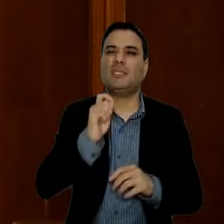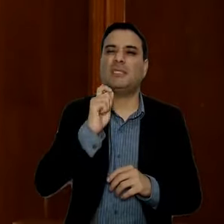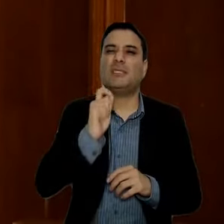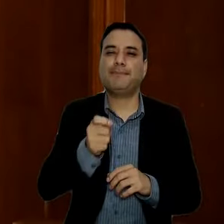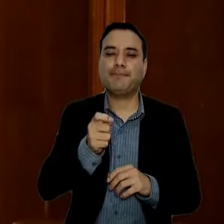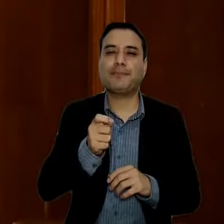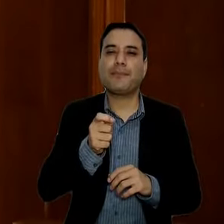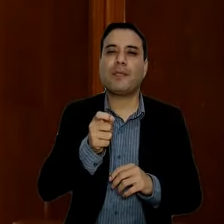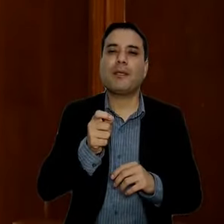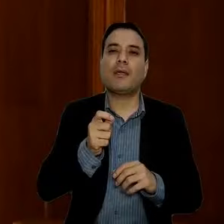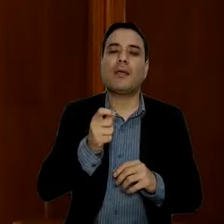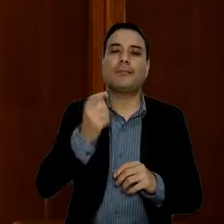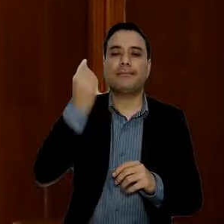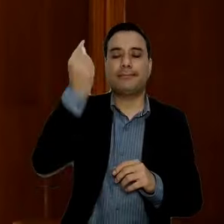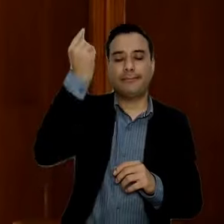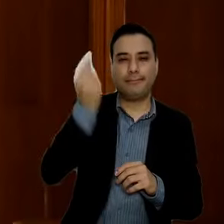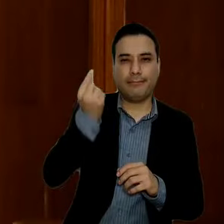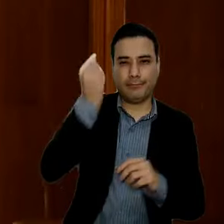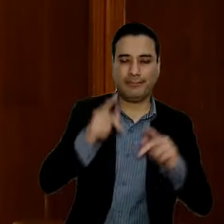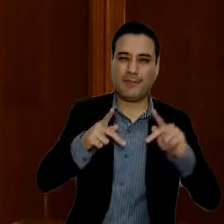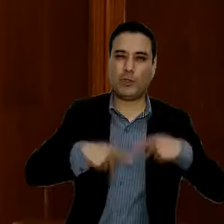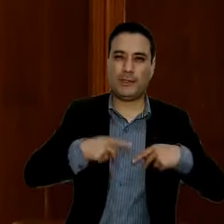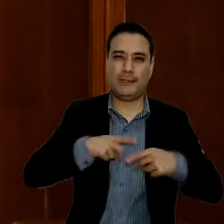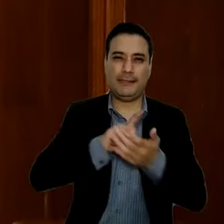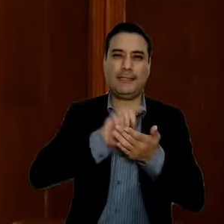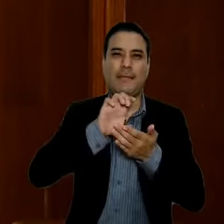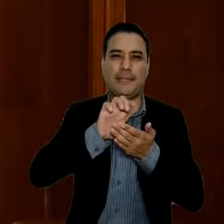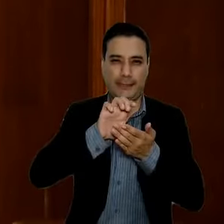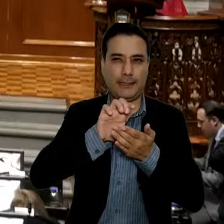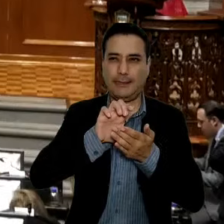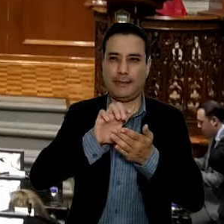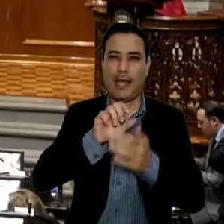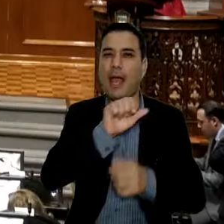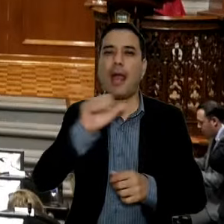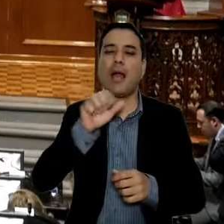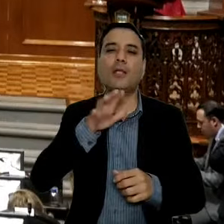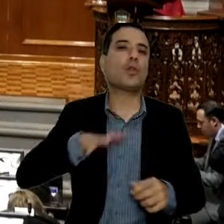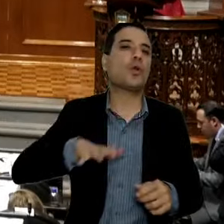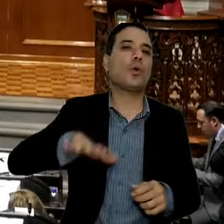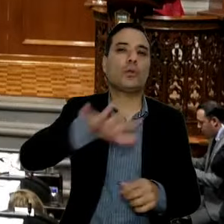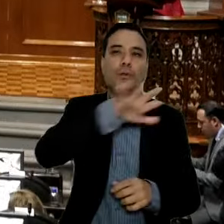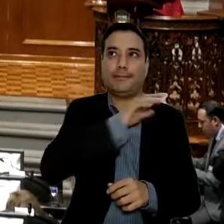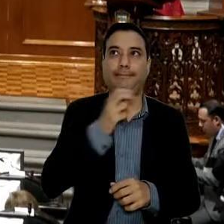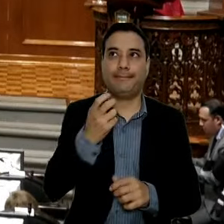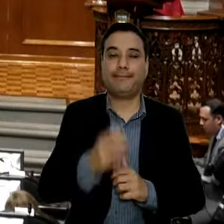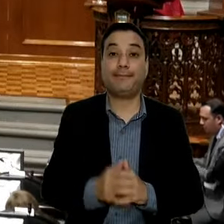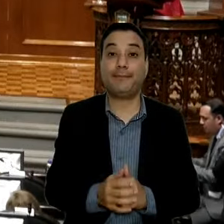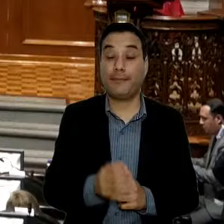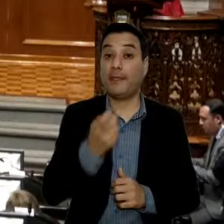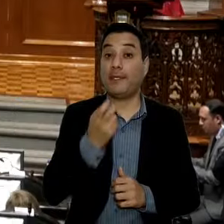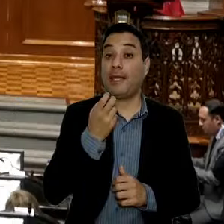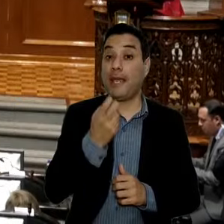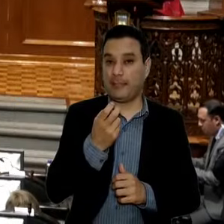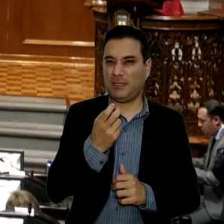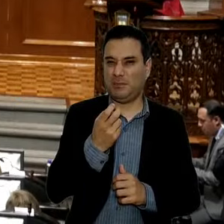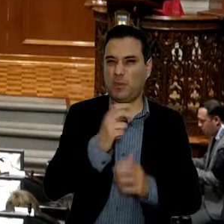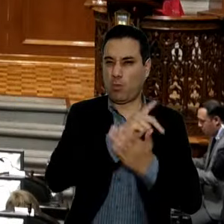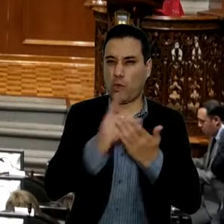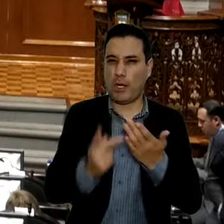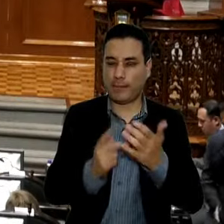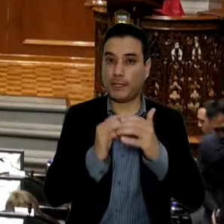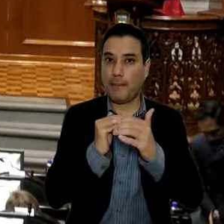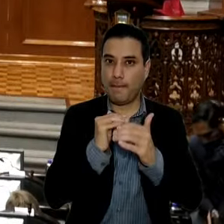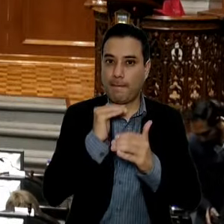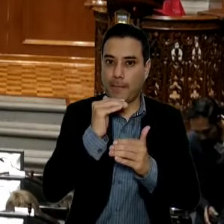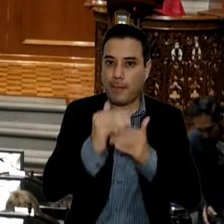bienestar de las personas con discapacidad Sin lugar a dudas El Avance en estas políticas públicas ha